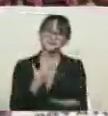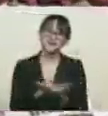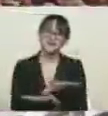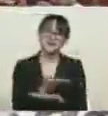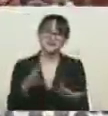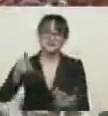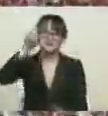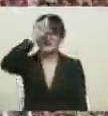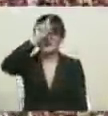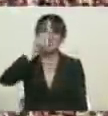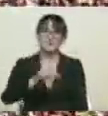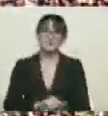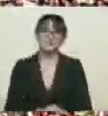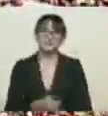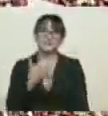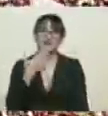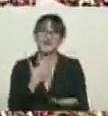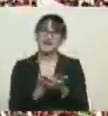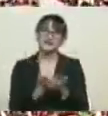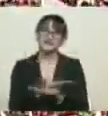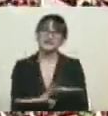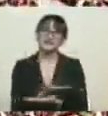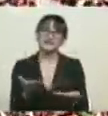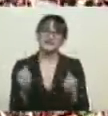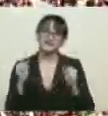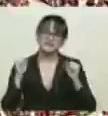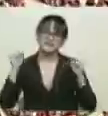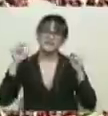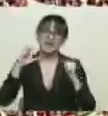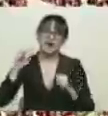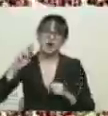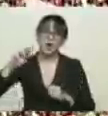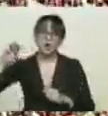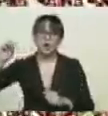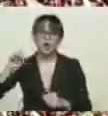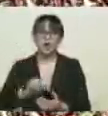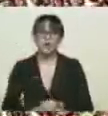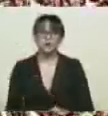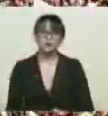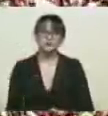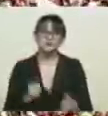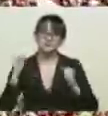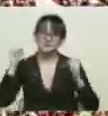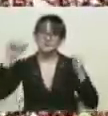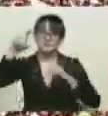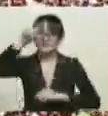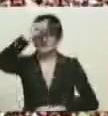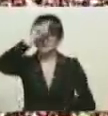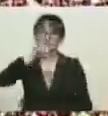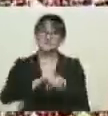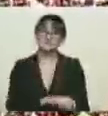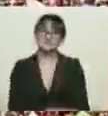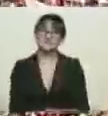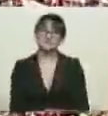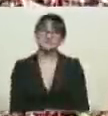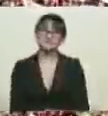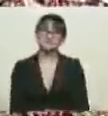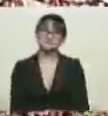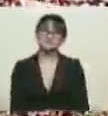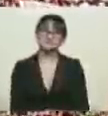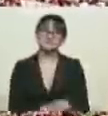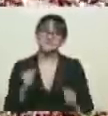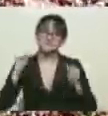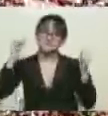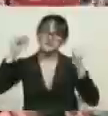Falcón! ¡Gracias, Coro! ¡Que viva Coro! ¡Que viva Falcón! ¡Que viva la